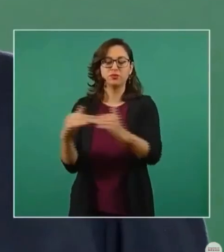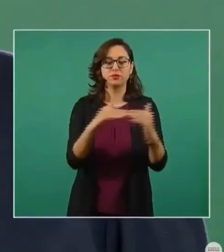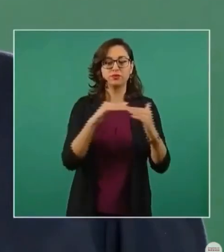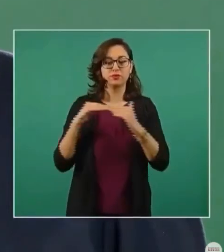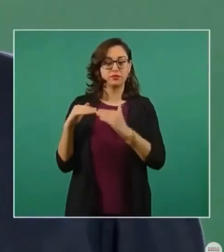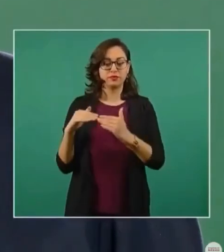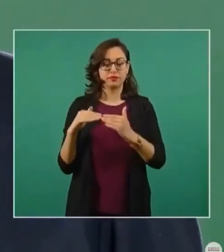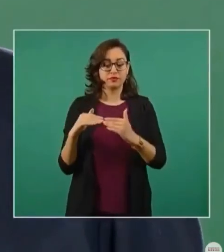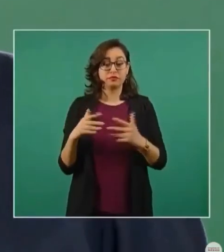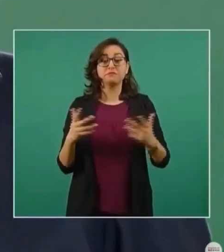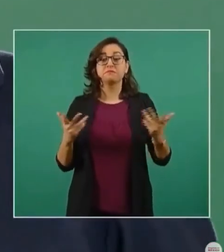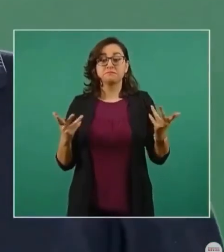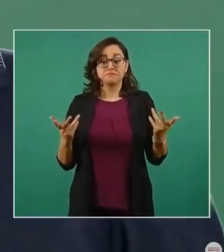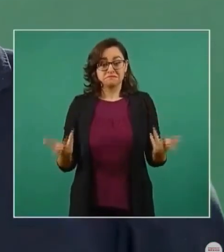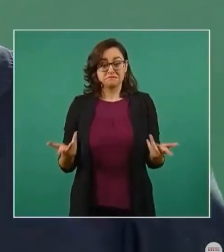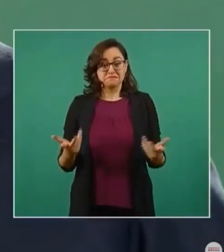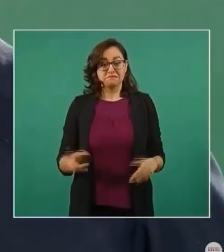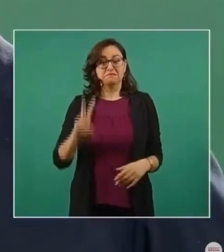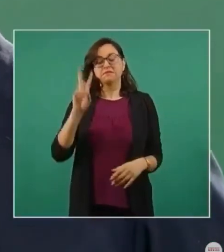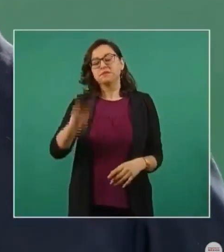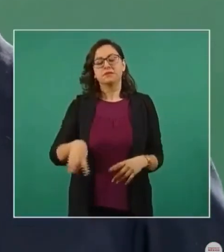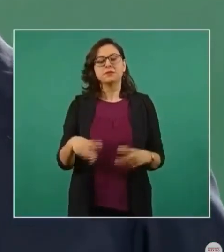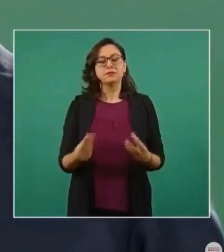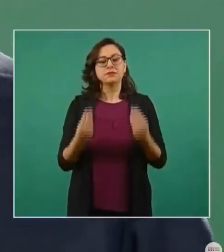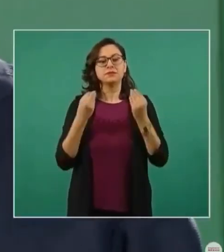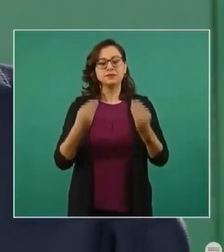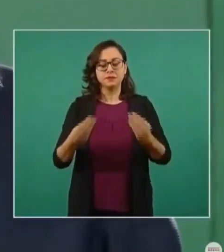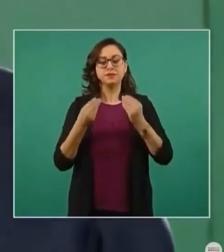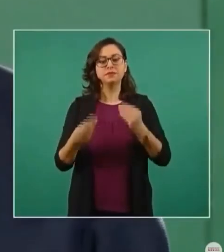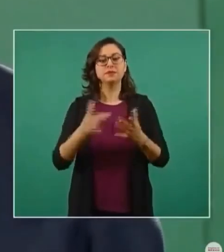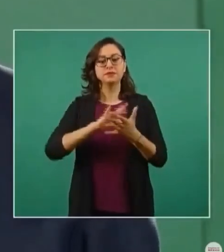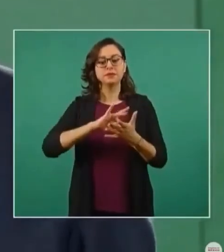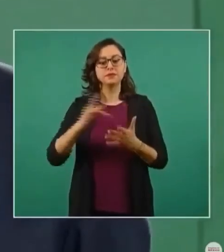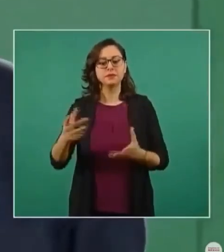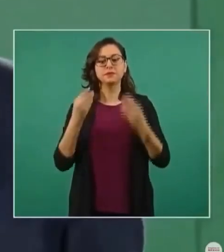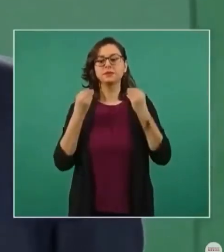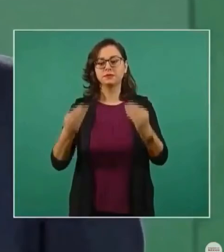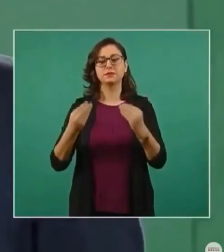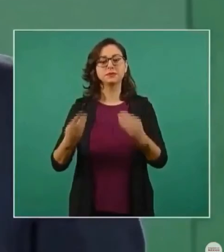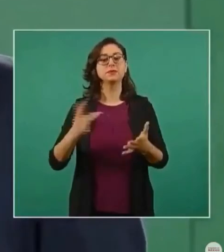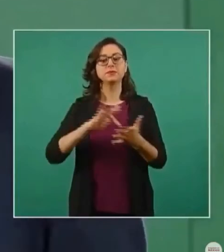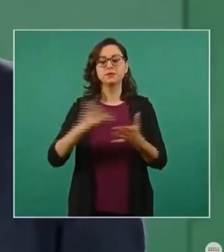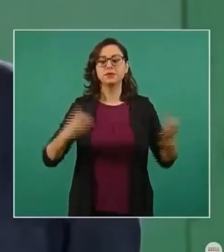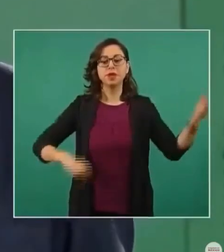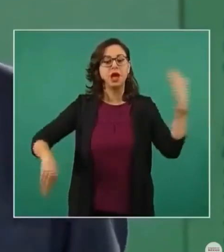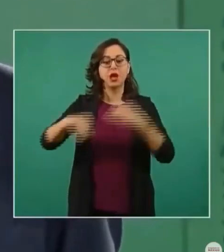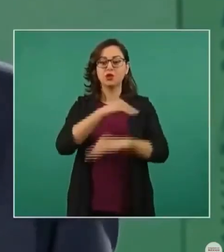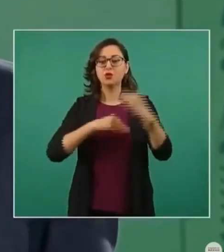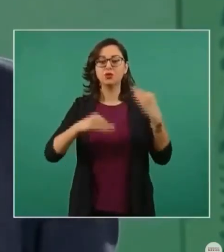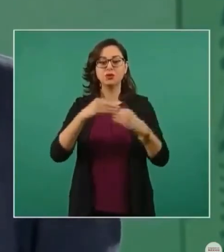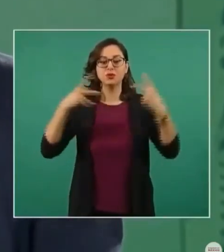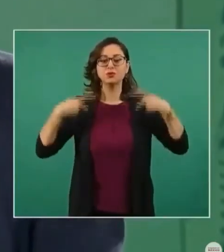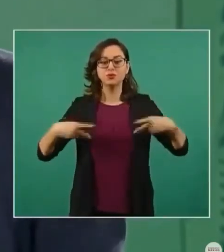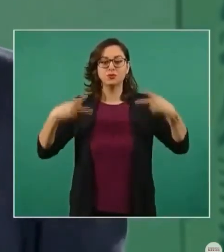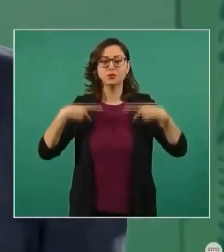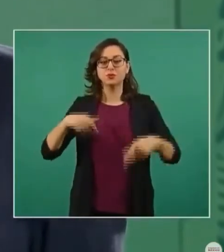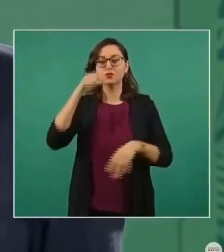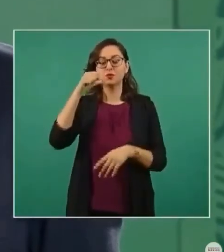Entonces, muchas gracias a todo el pueblo, a todos los que